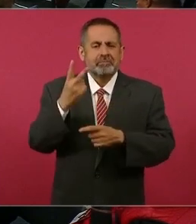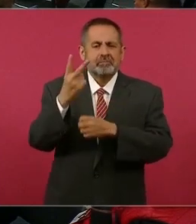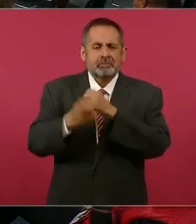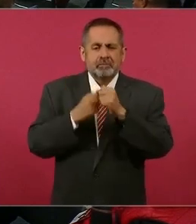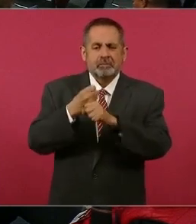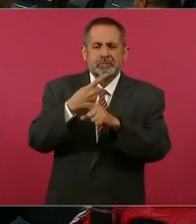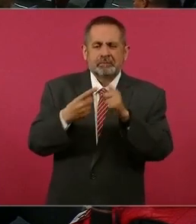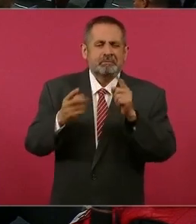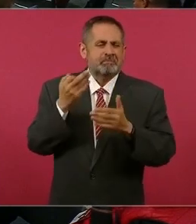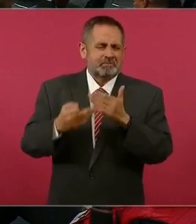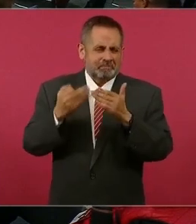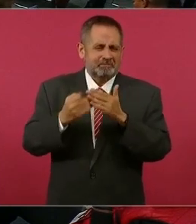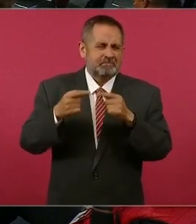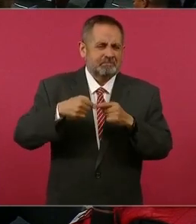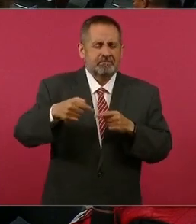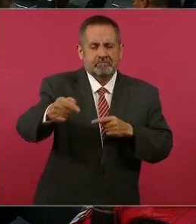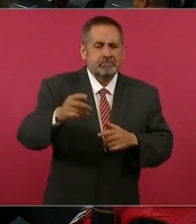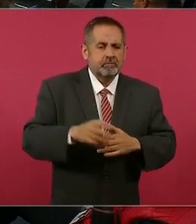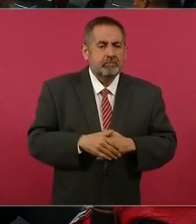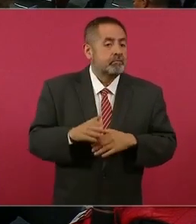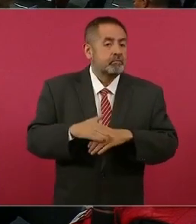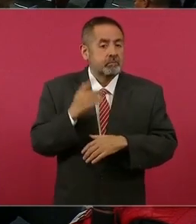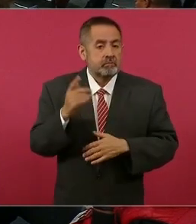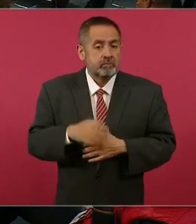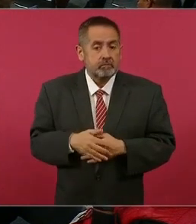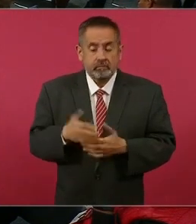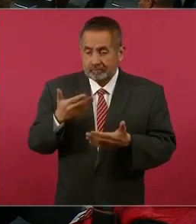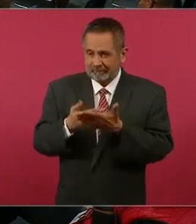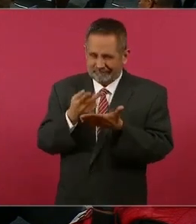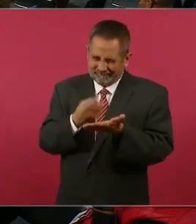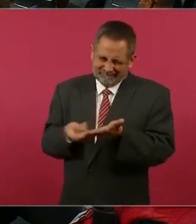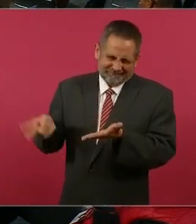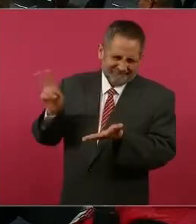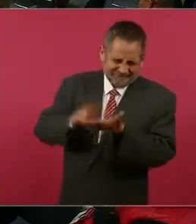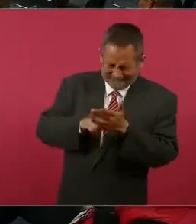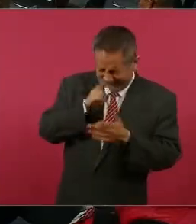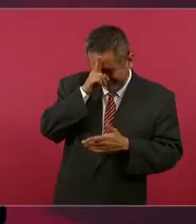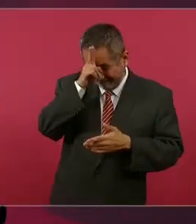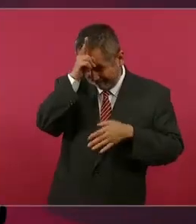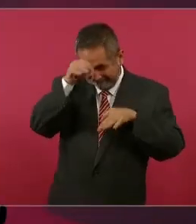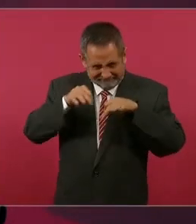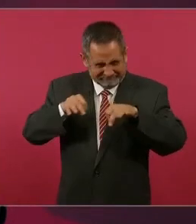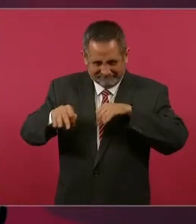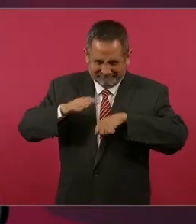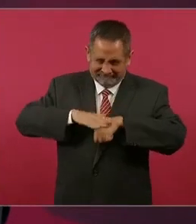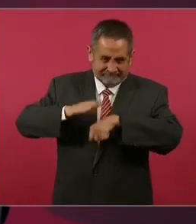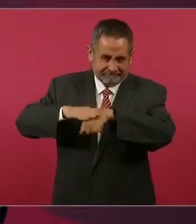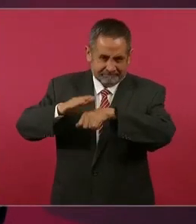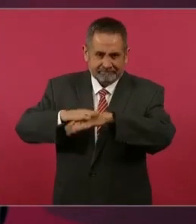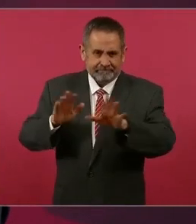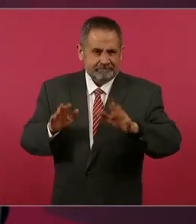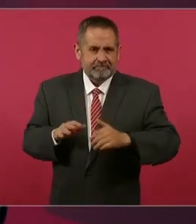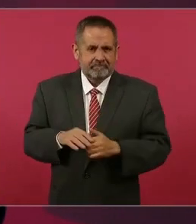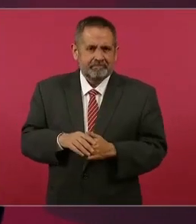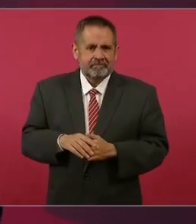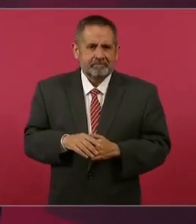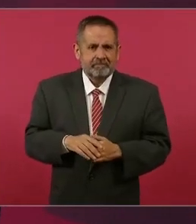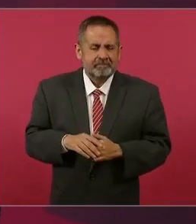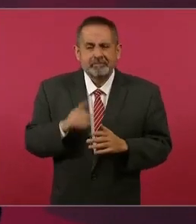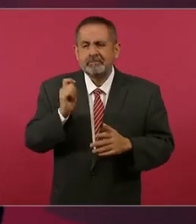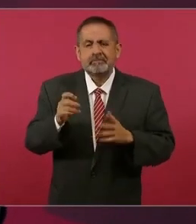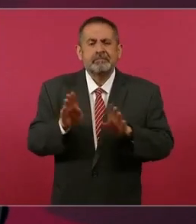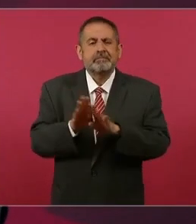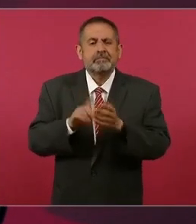años y medio todavía, porque ahora vamos a trabajar más. ¿Sí? Ya ni siquiera va a